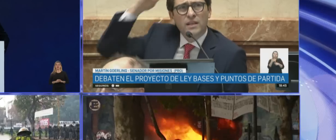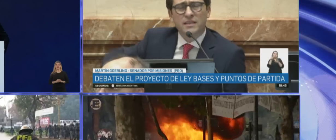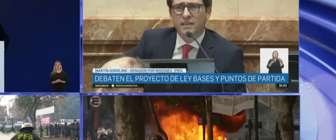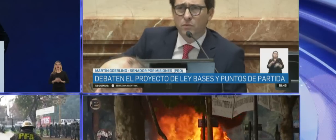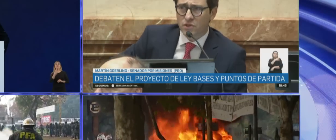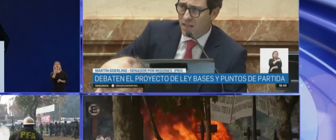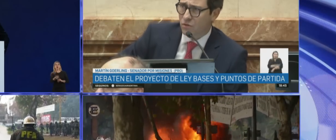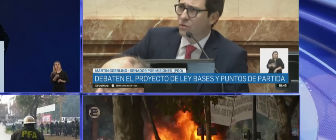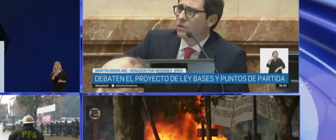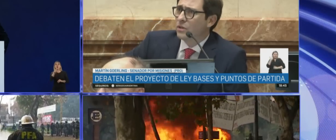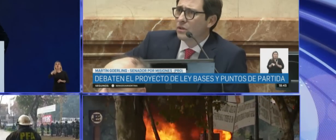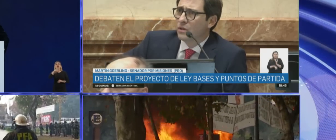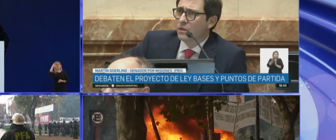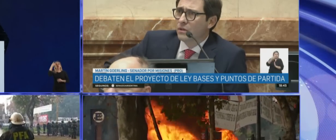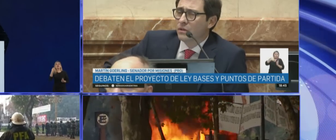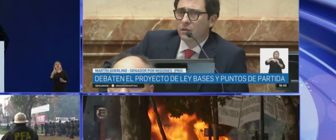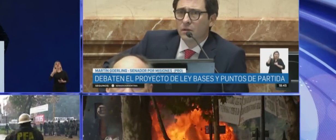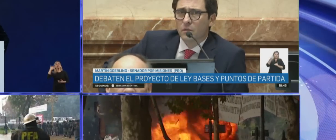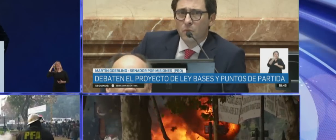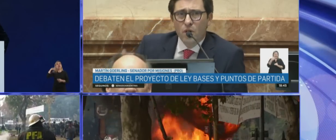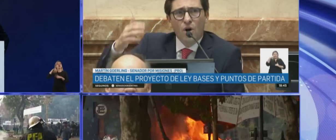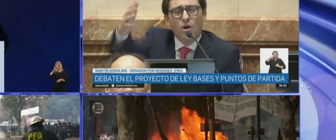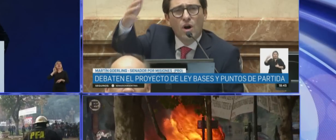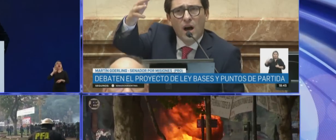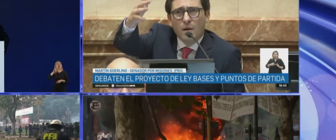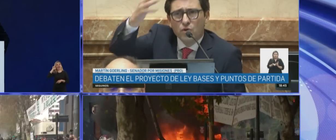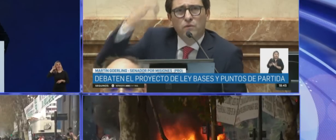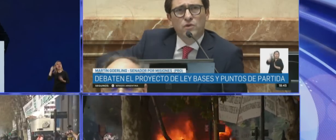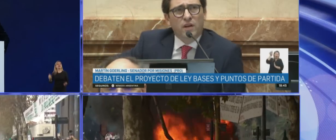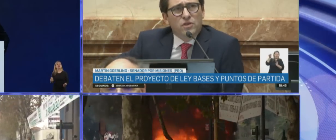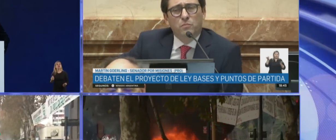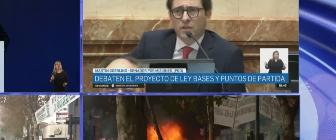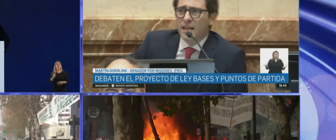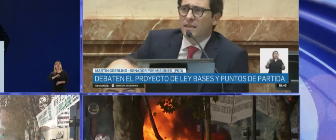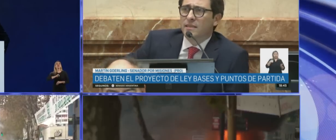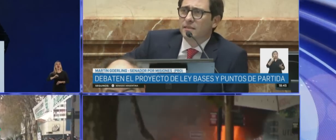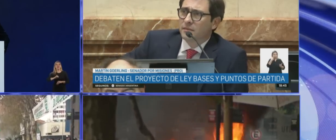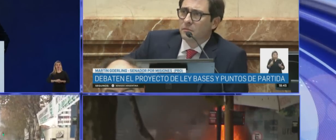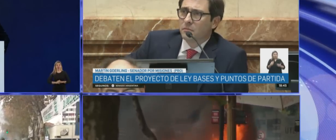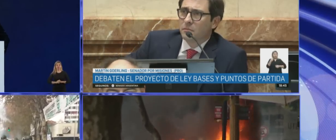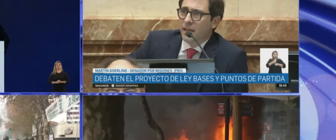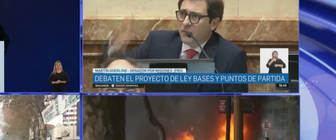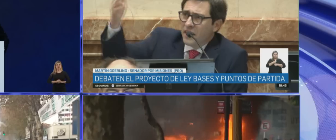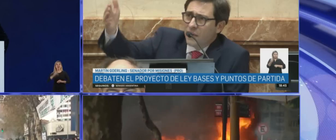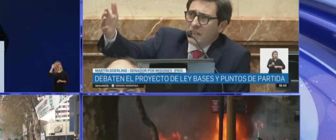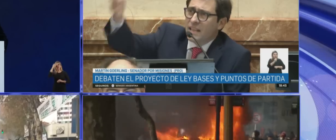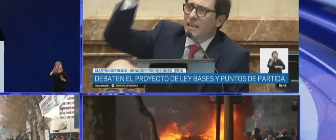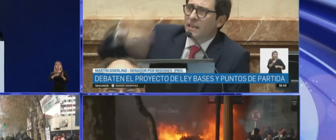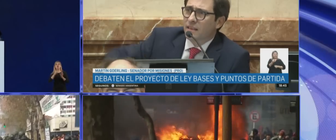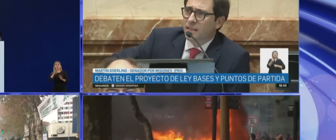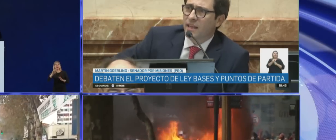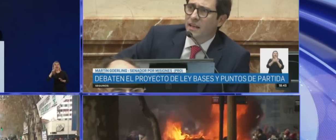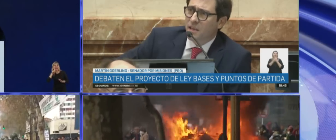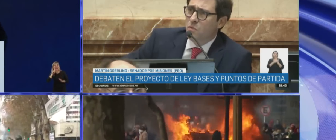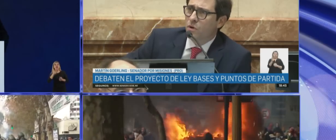¿qué creen que es el señoriaje? El señoriaje es una estafa. Estamos achicando el señoriaje 15 puntos del PBI. Le